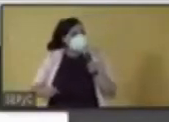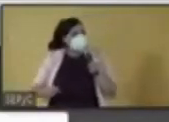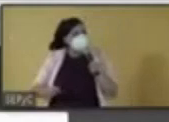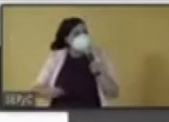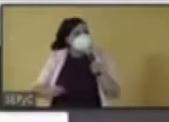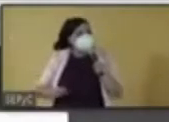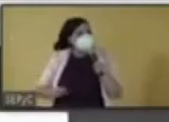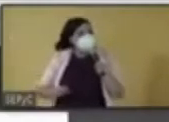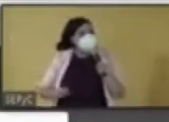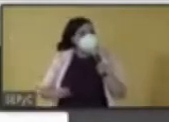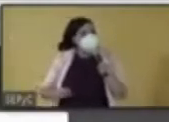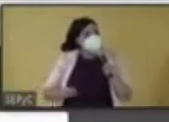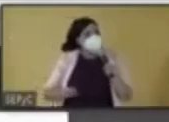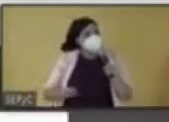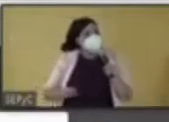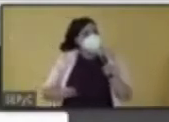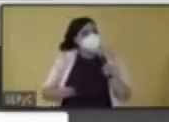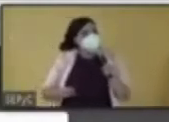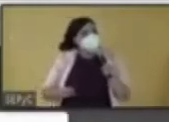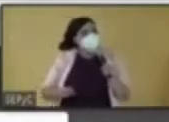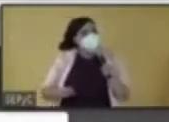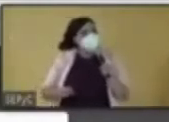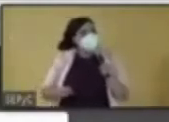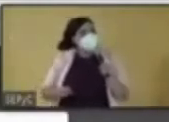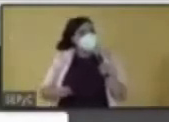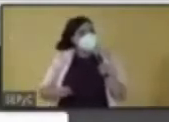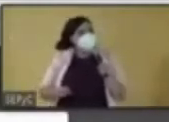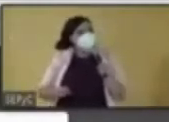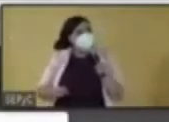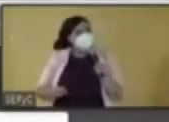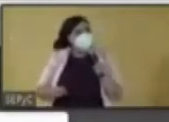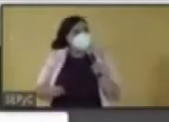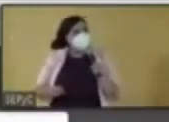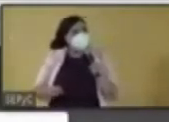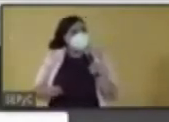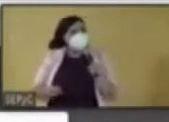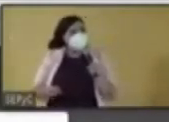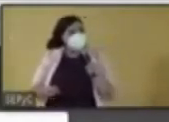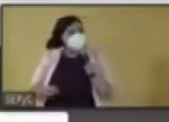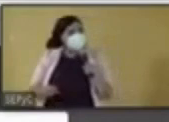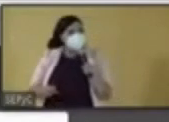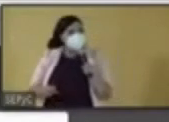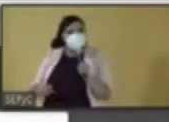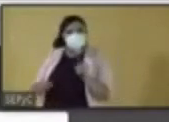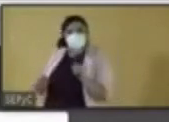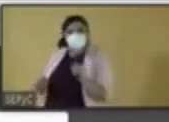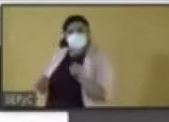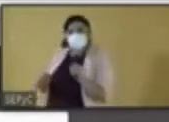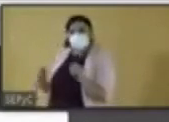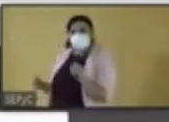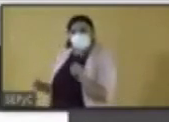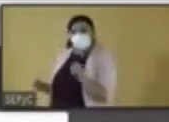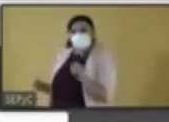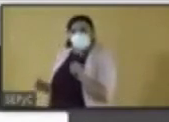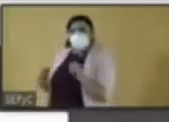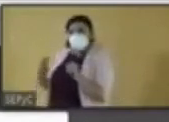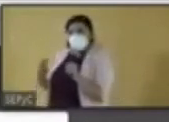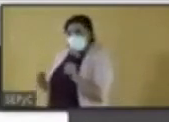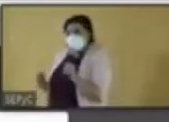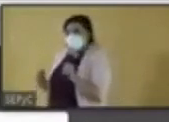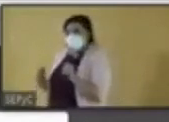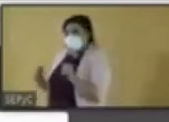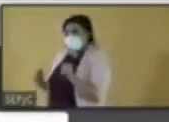ingreso, el monto anual neto y en su caso damos a la opción de agregar. Aquí podemos agregar cuántos ingresos extras tengamos